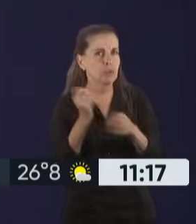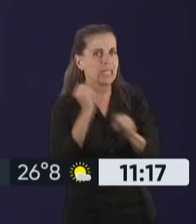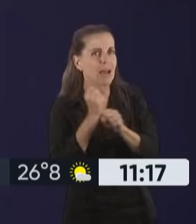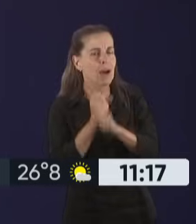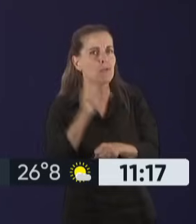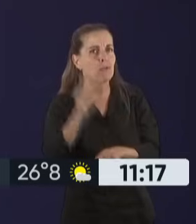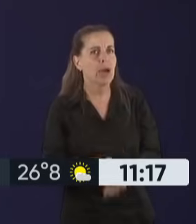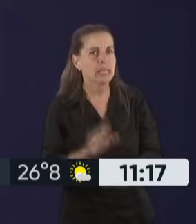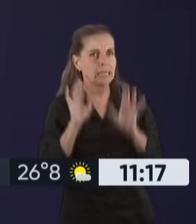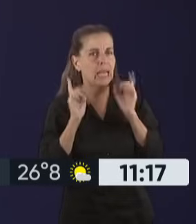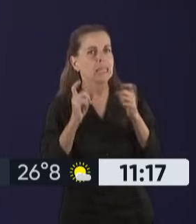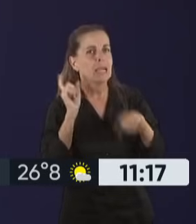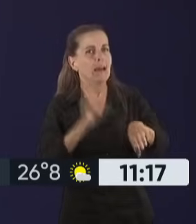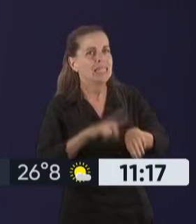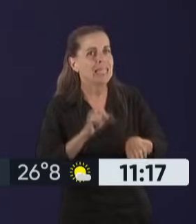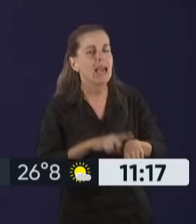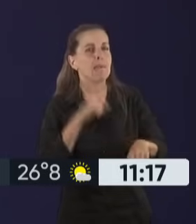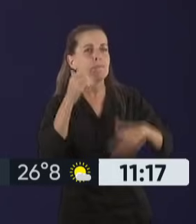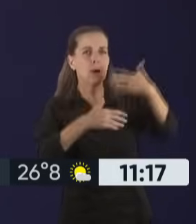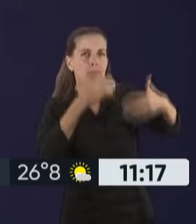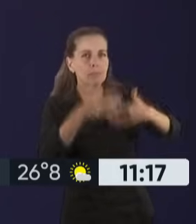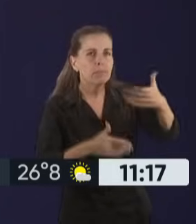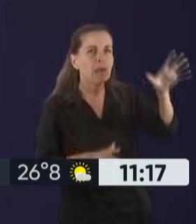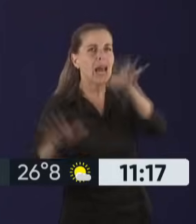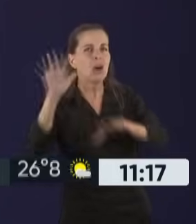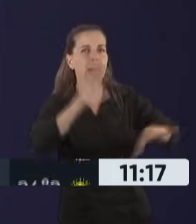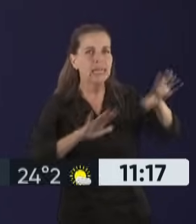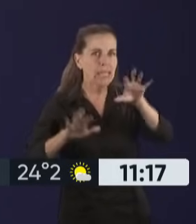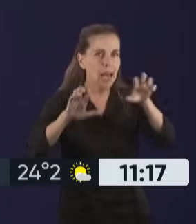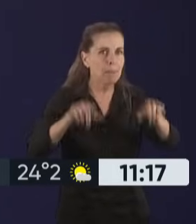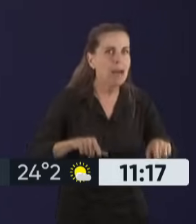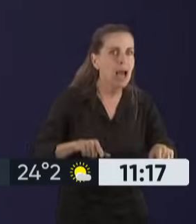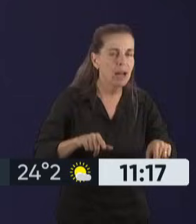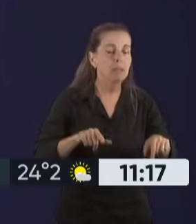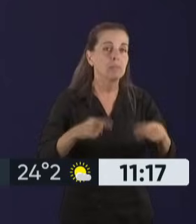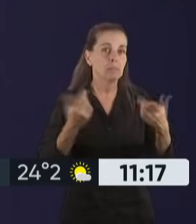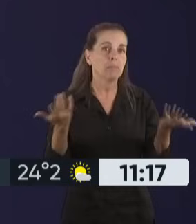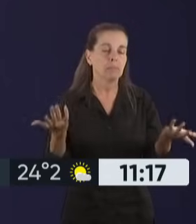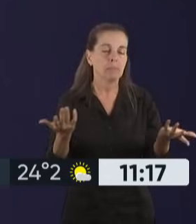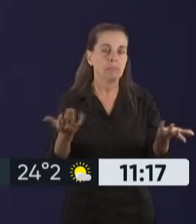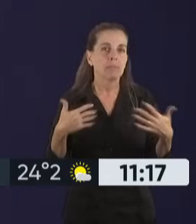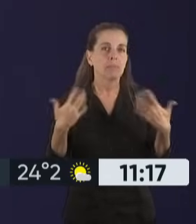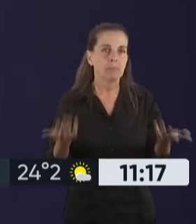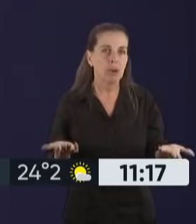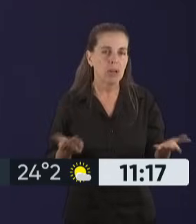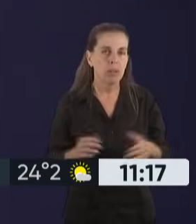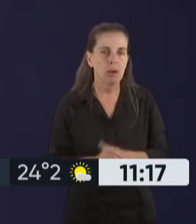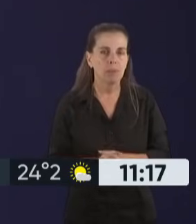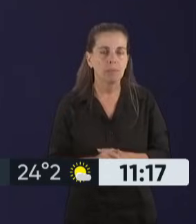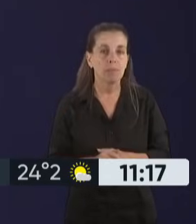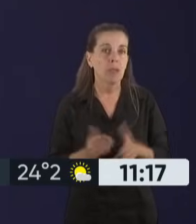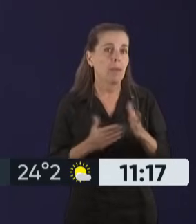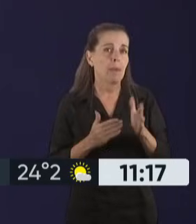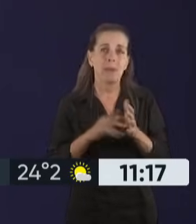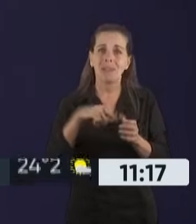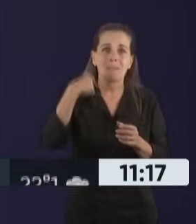lleva mucho esfuerzo en términos de tiempo y de recursos. Así que lo que ocurra